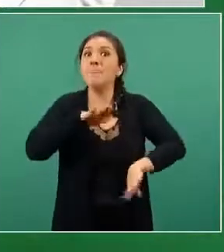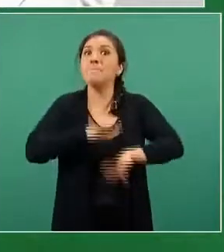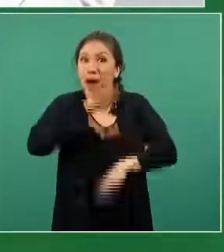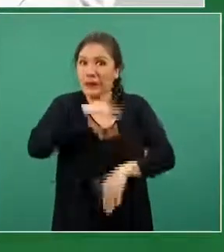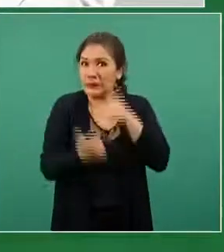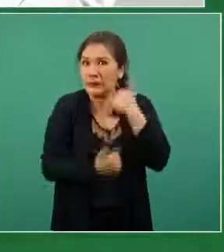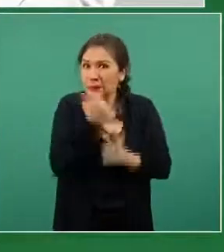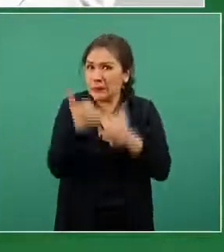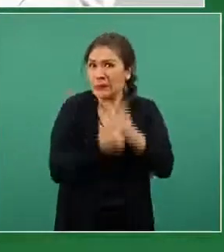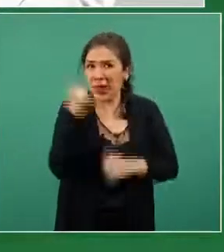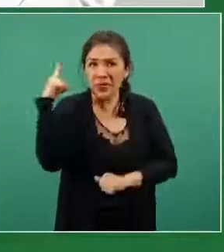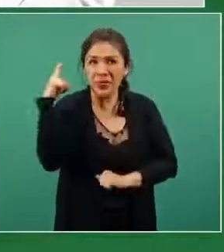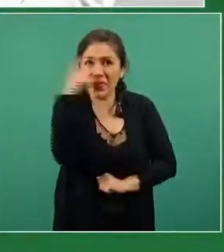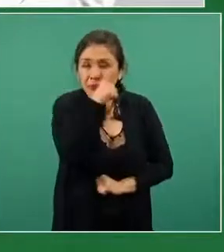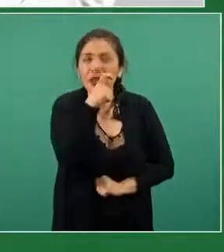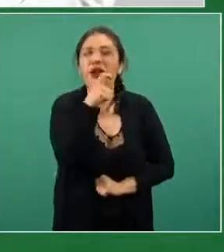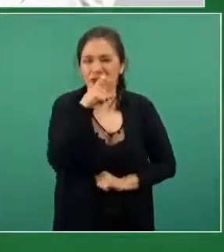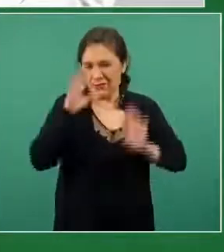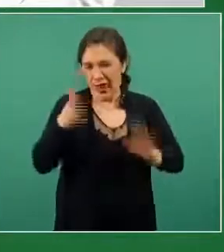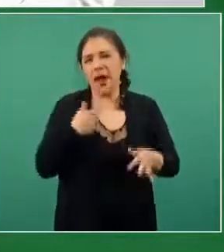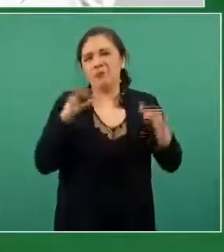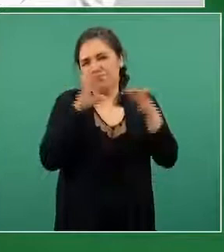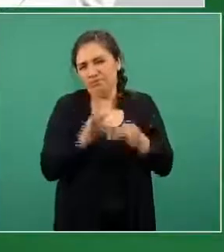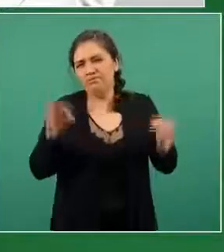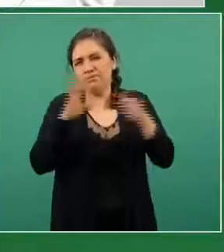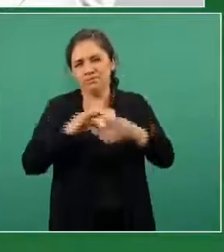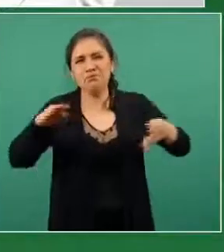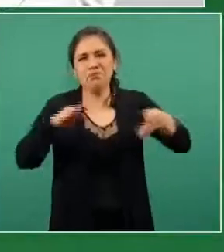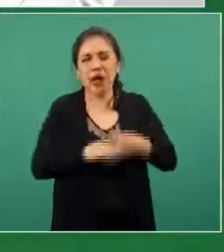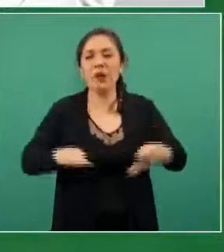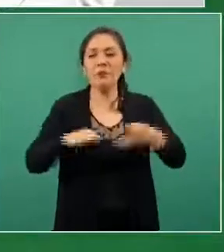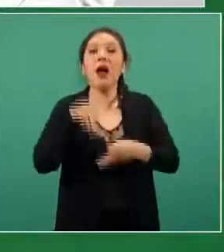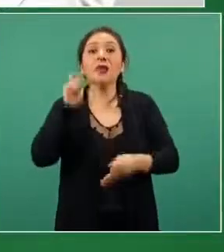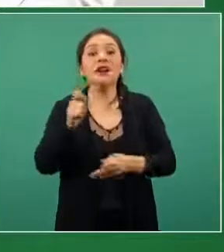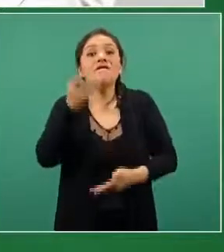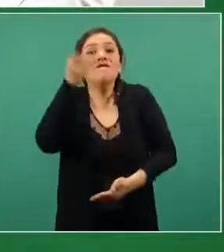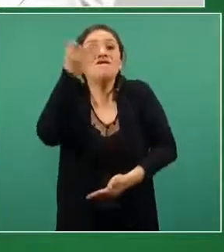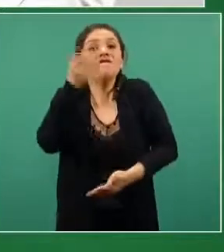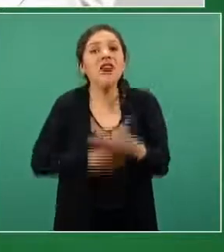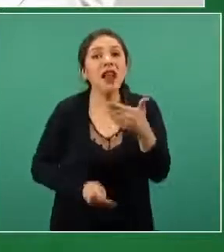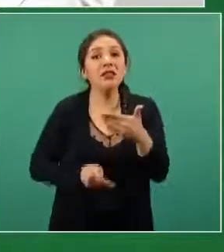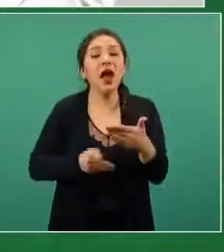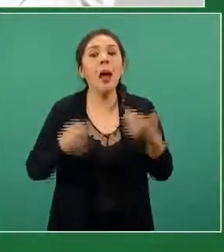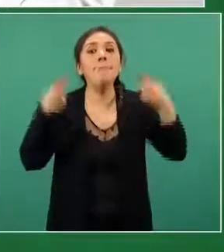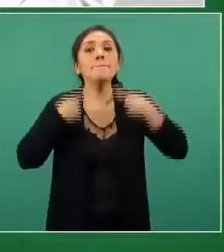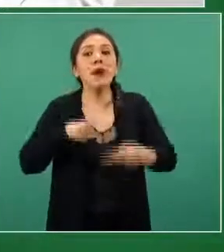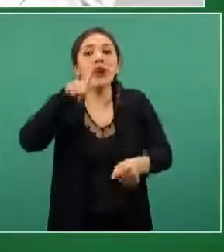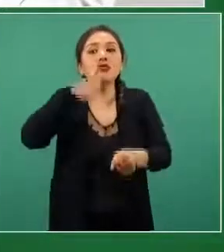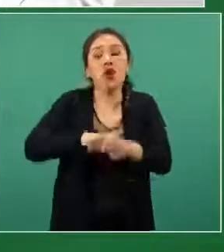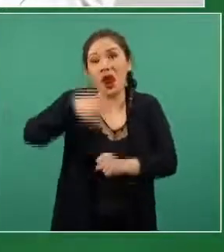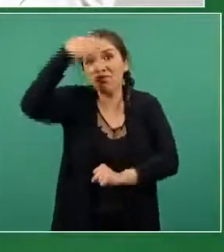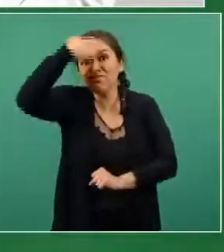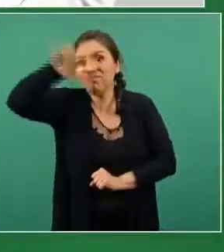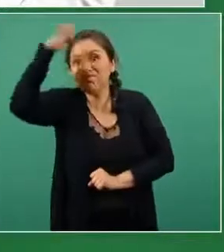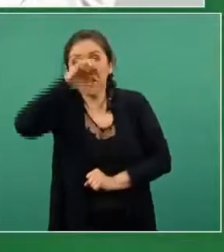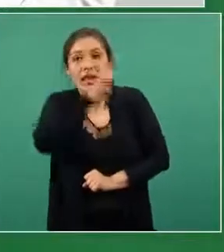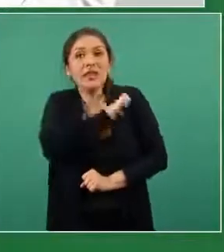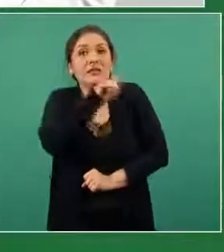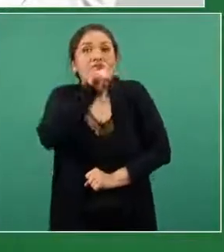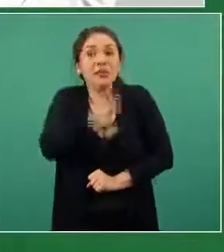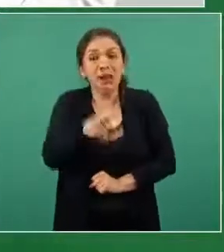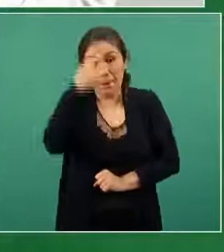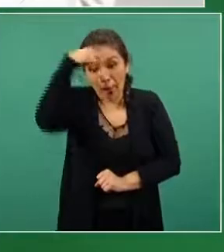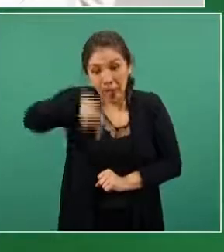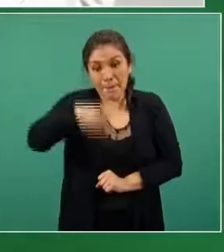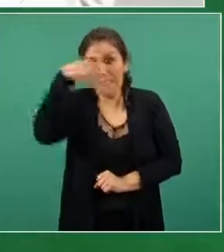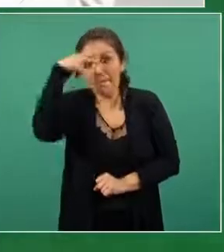grandes retos, se ha dicho constantemente, es la carencia de especialistas y subespecialistas que